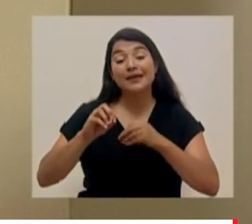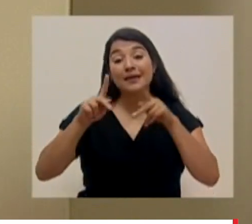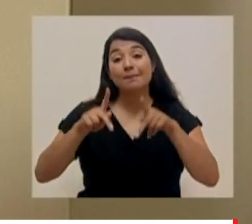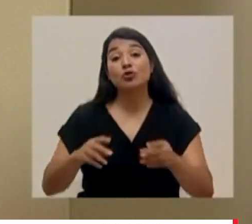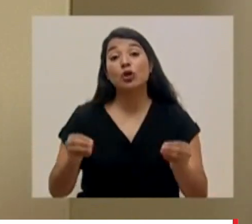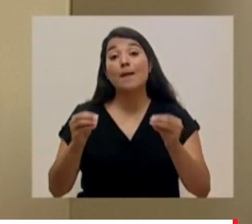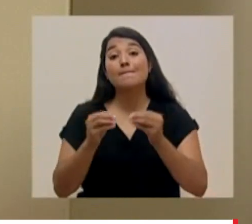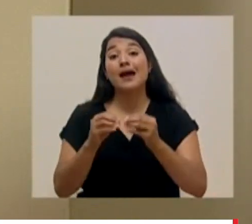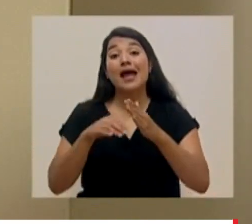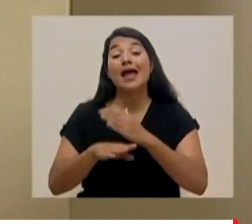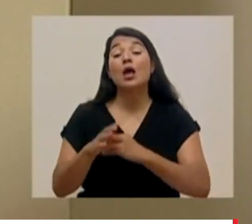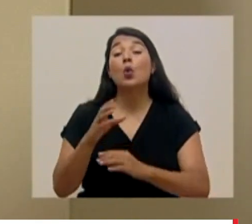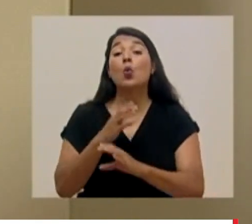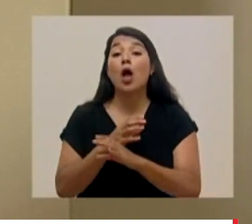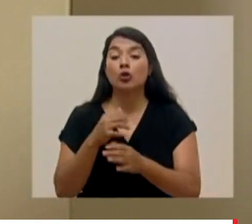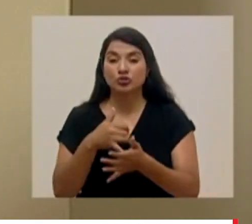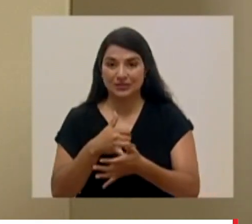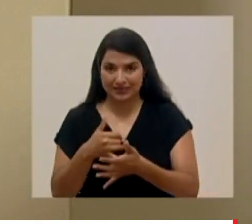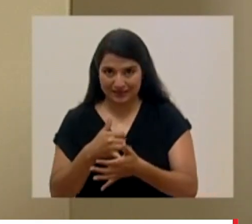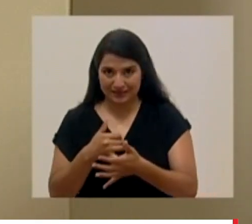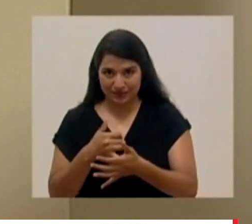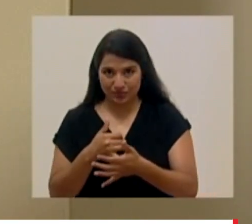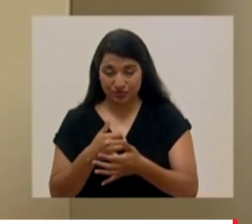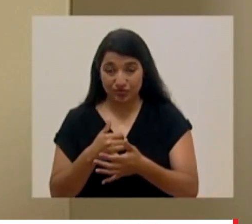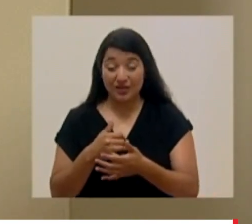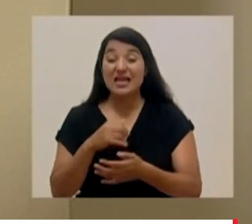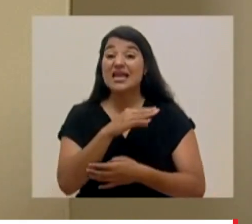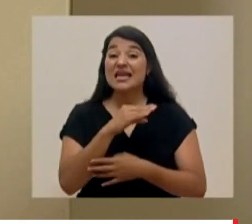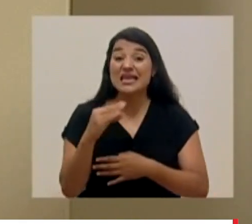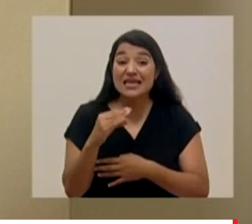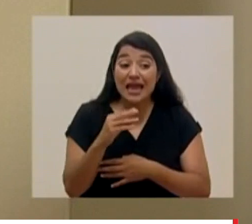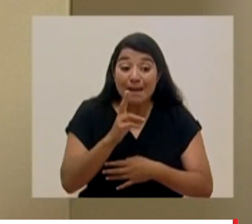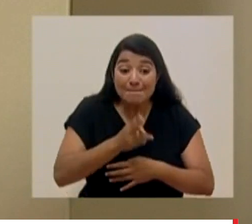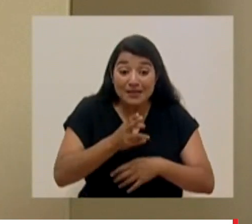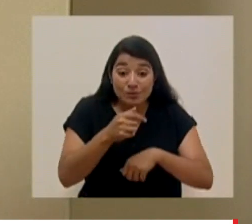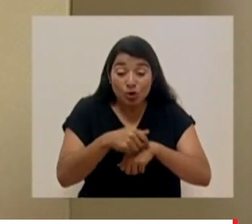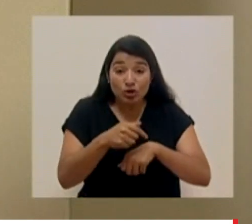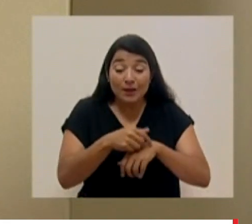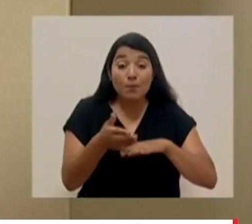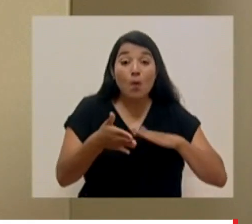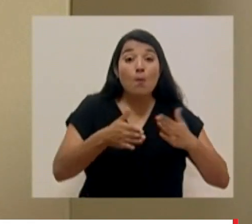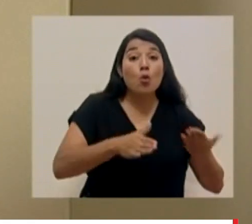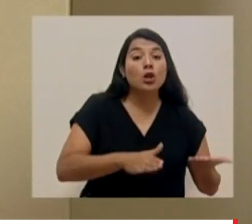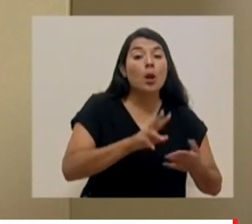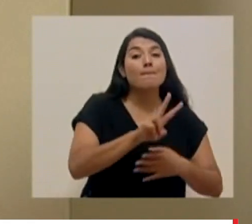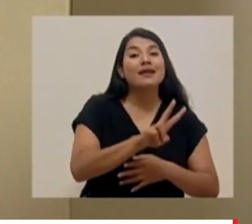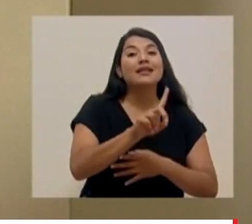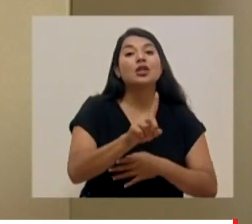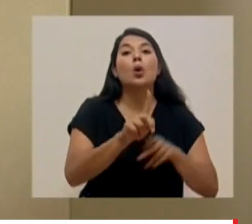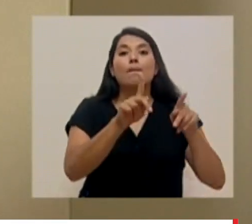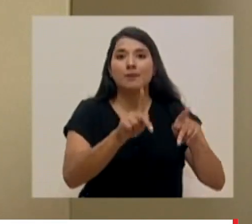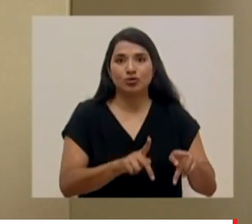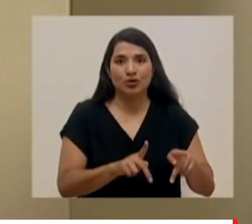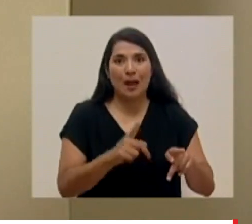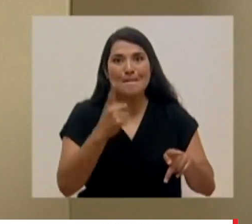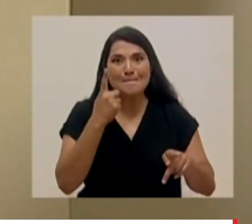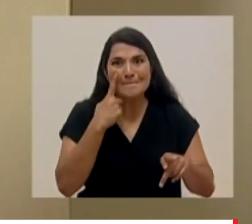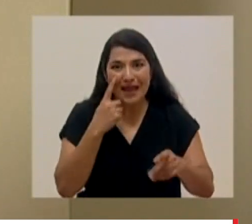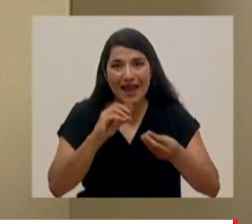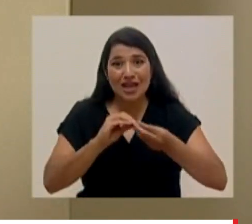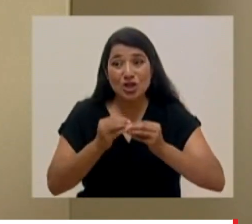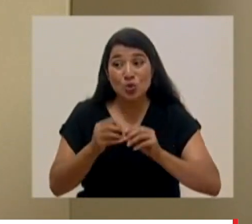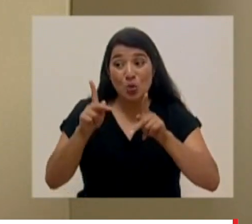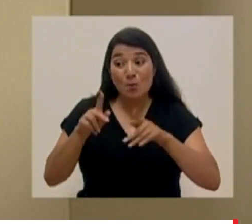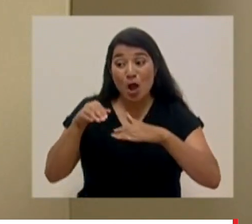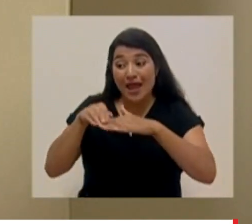intensivos. Y en esas mismas 24 horas fallecieron 21 personas. Imagínense la cantidad de gente que entró a UCI